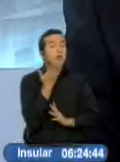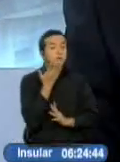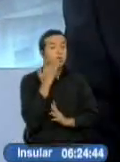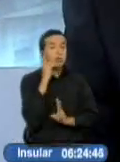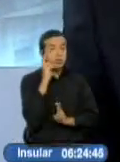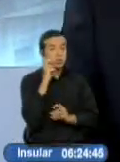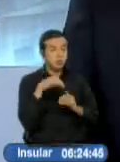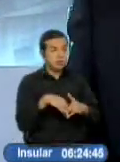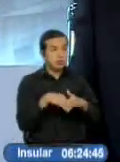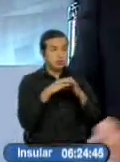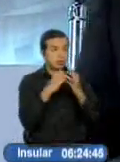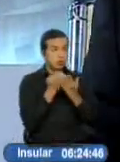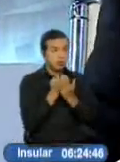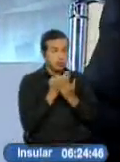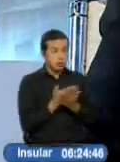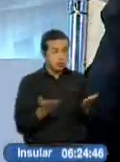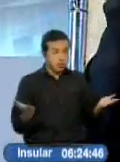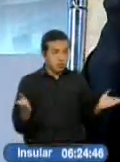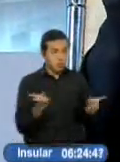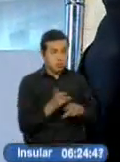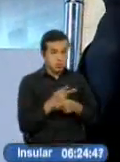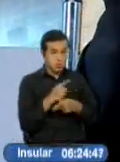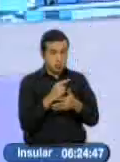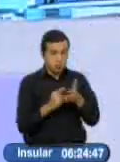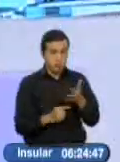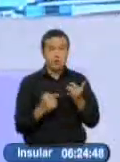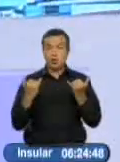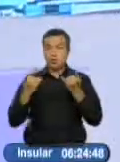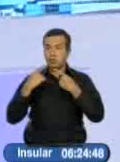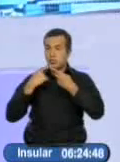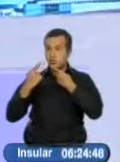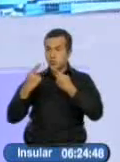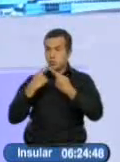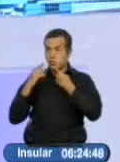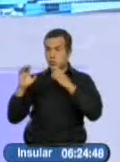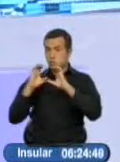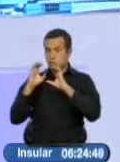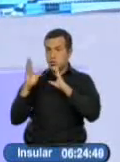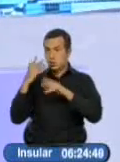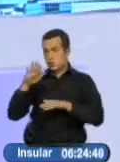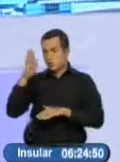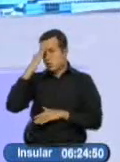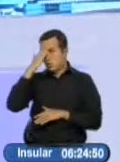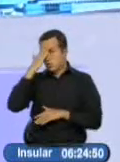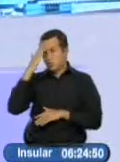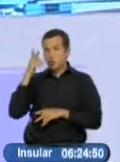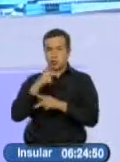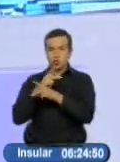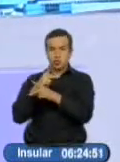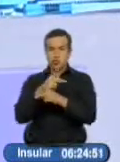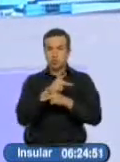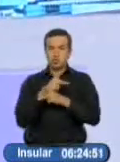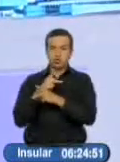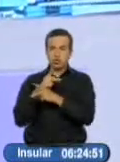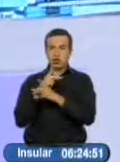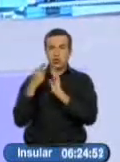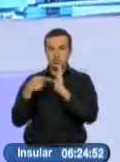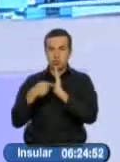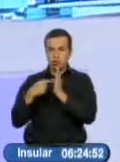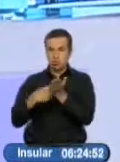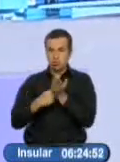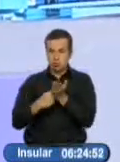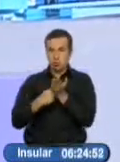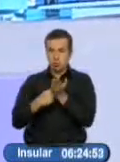la reactivación de la economía o del sector productivo? Hoy se está en conversaciones, se sabe que en el Consejo Consultivo